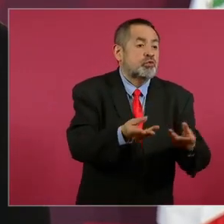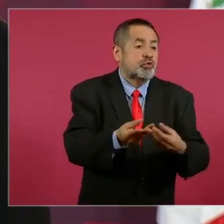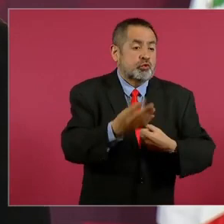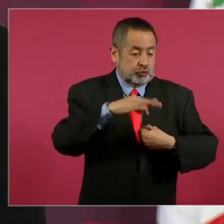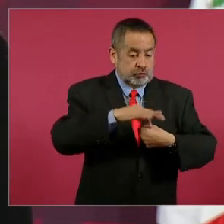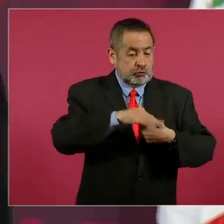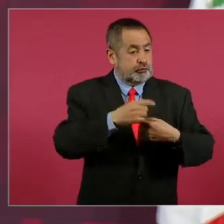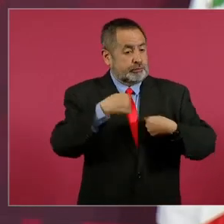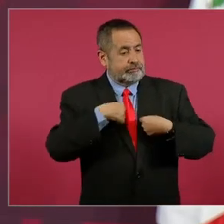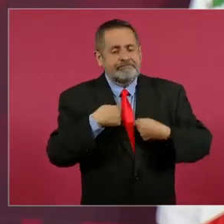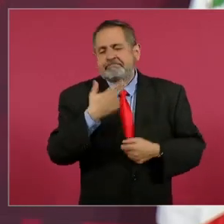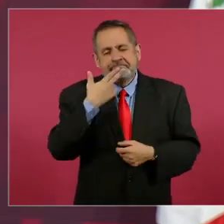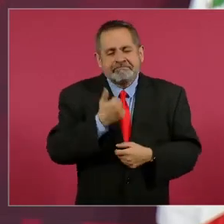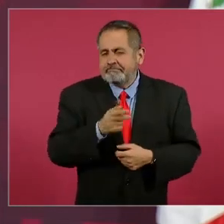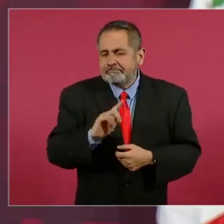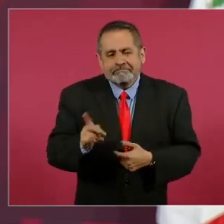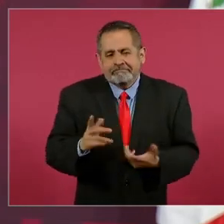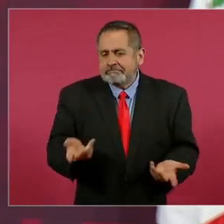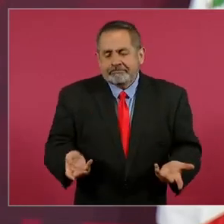Es como